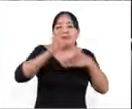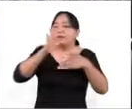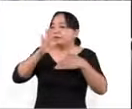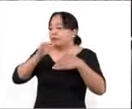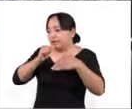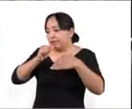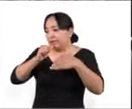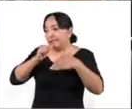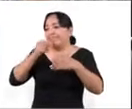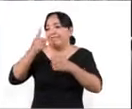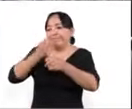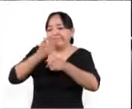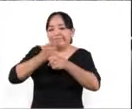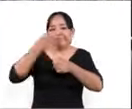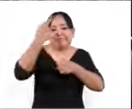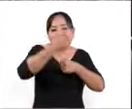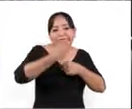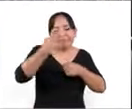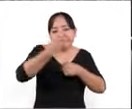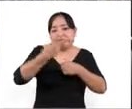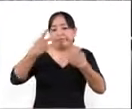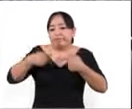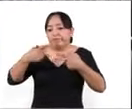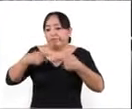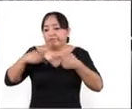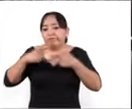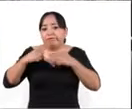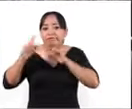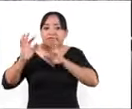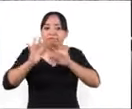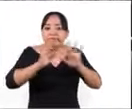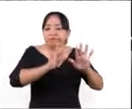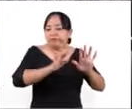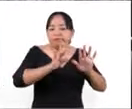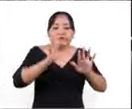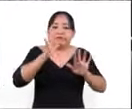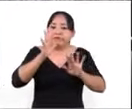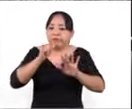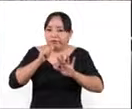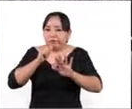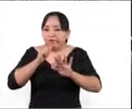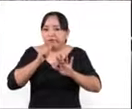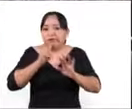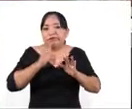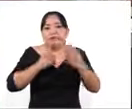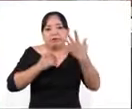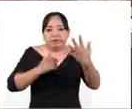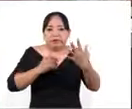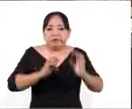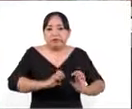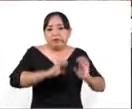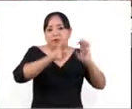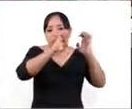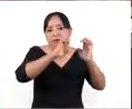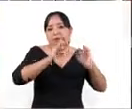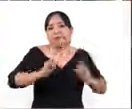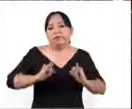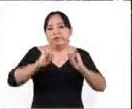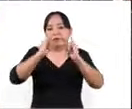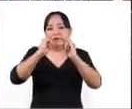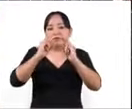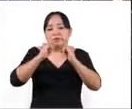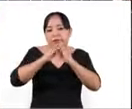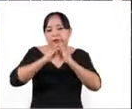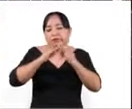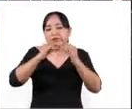alguna algún personal del Instituto de Construcciones será quien realice la revisión. Así es. Son Instituto de Seguridad de las Construcciones, Secretaría de